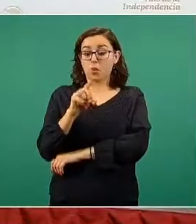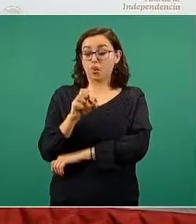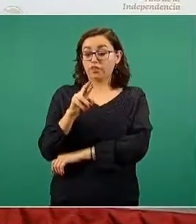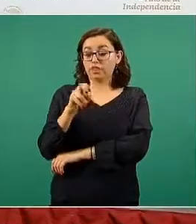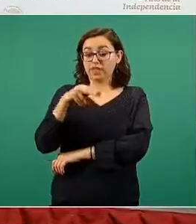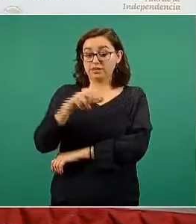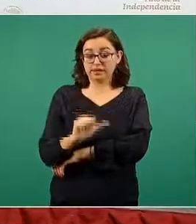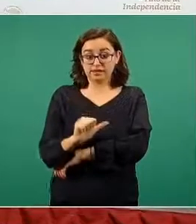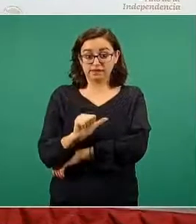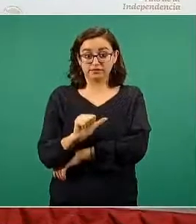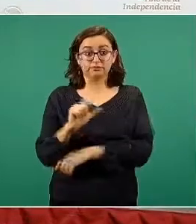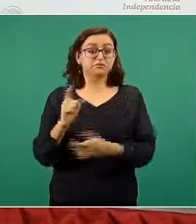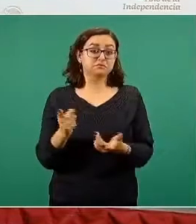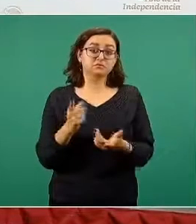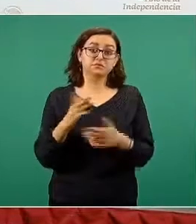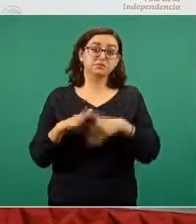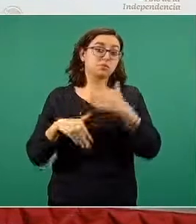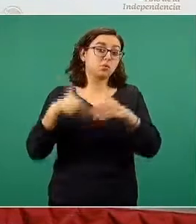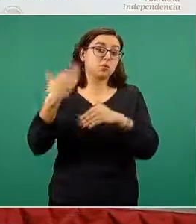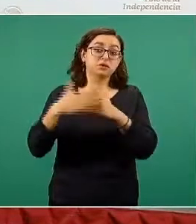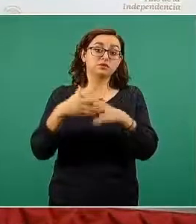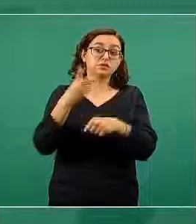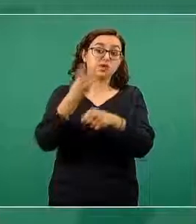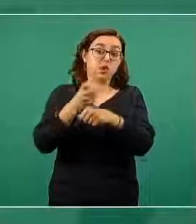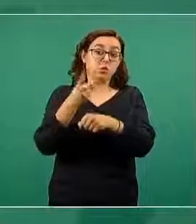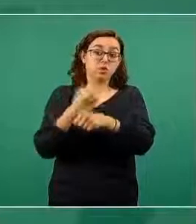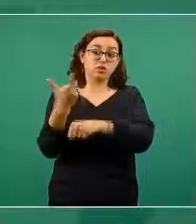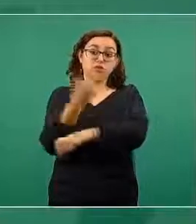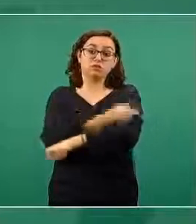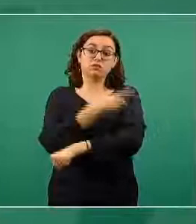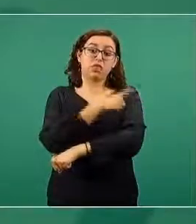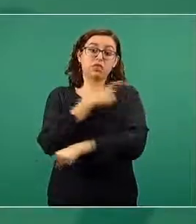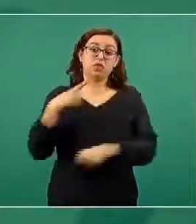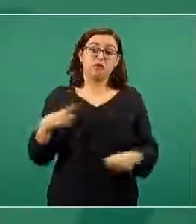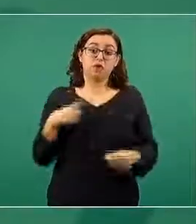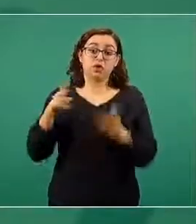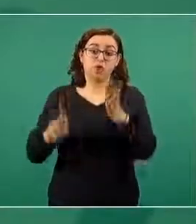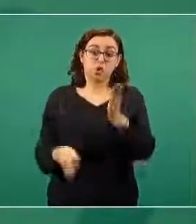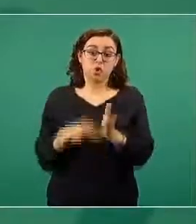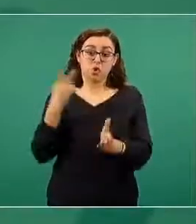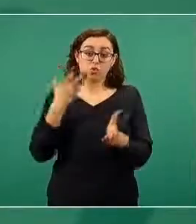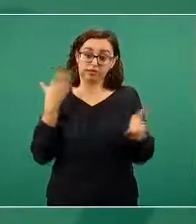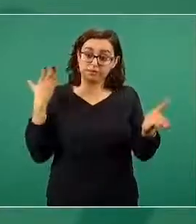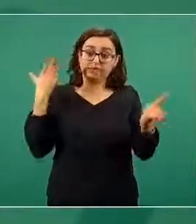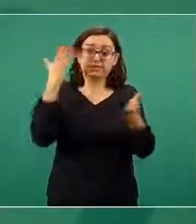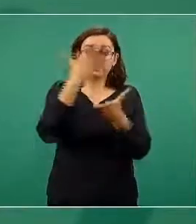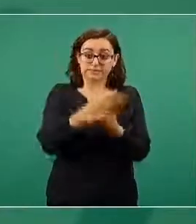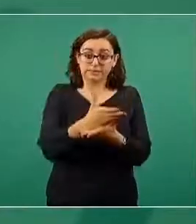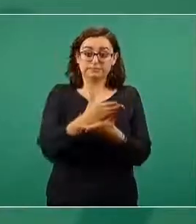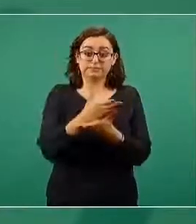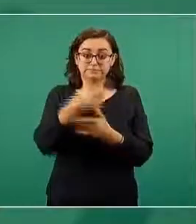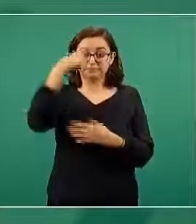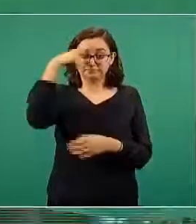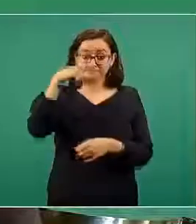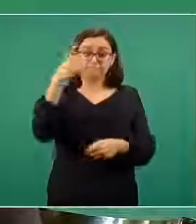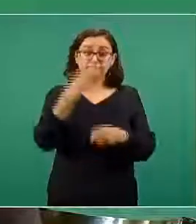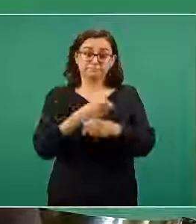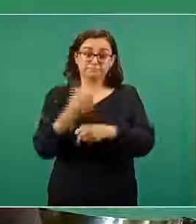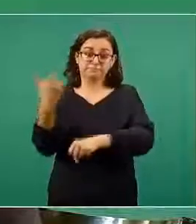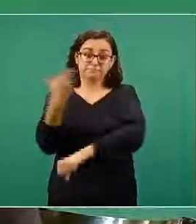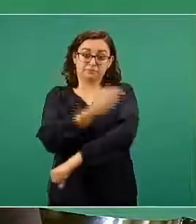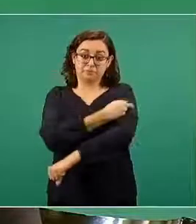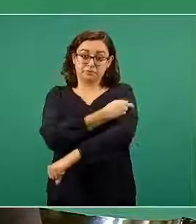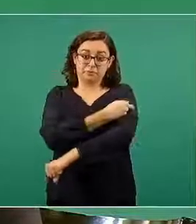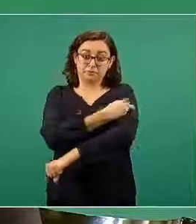regresar a los Estados Unidos en la fecha en que les hayan dicho que había que regresar para su segunda dosis, porque